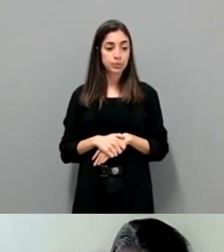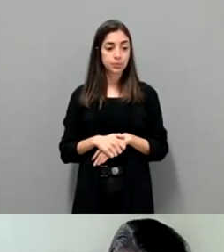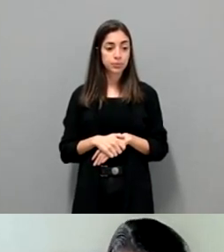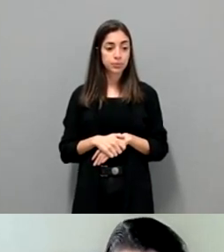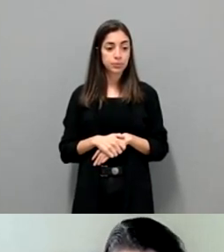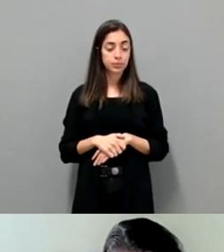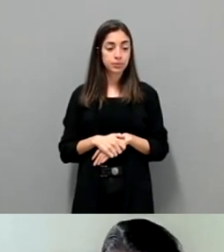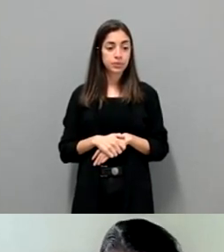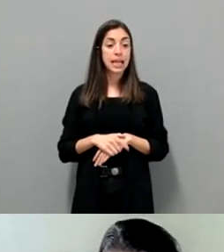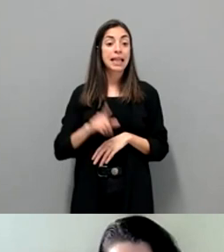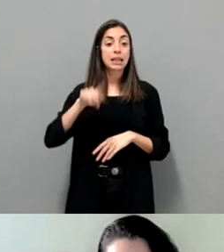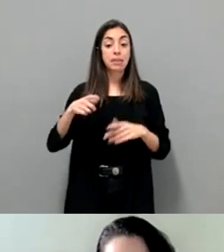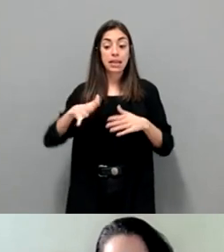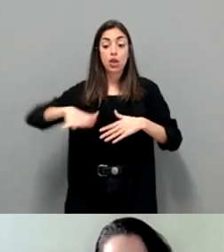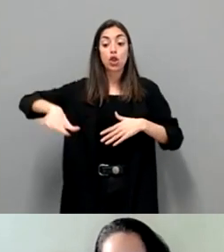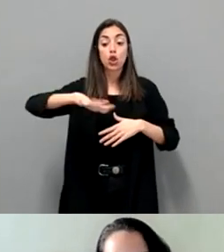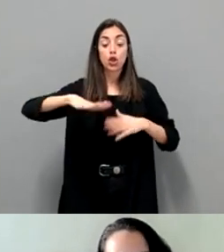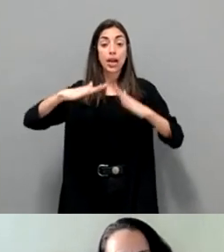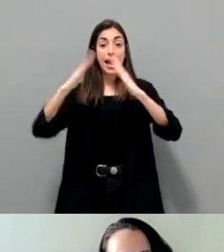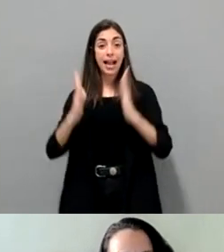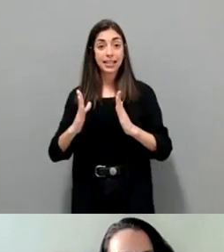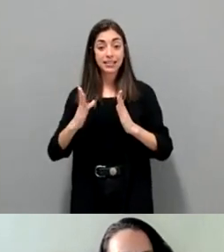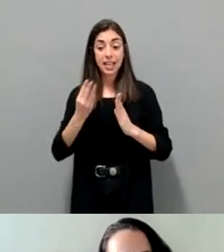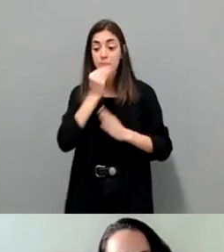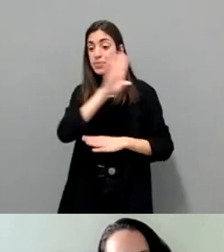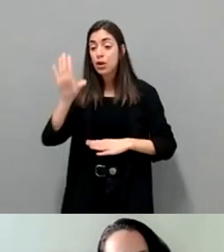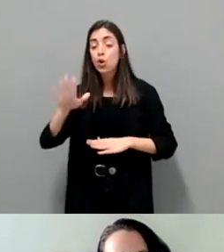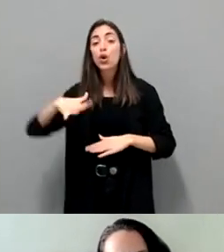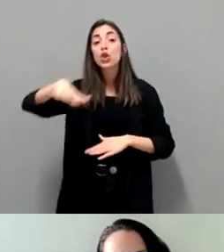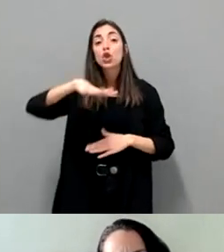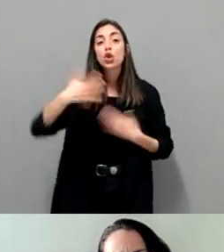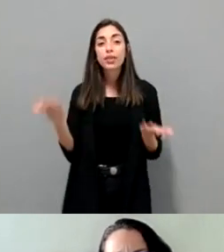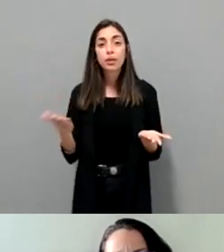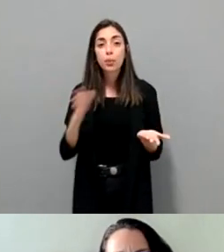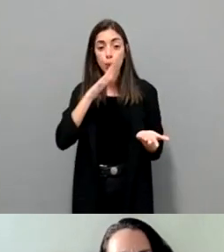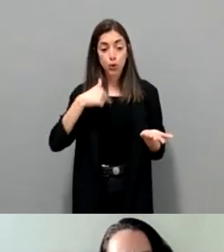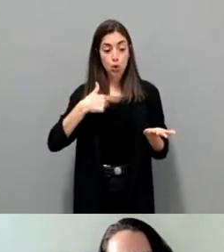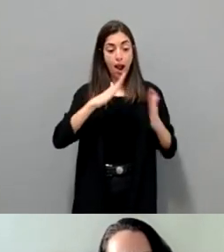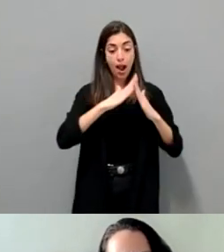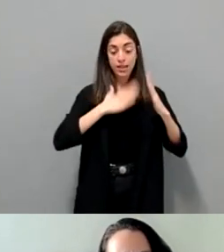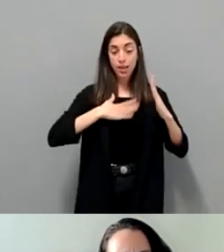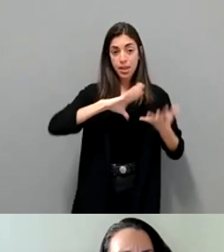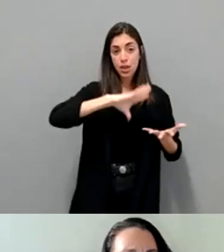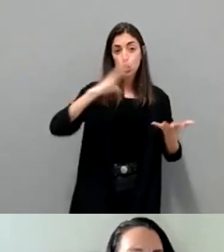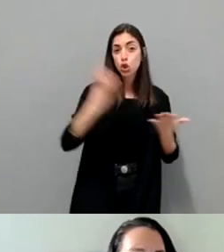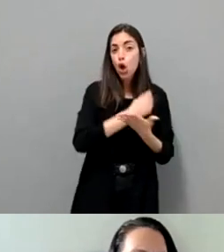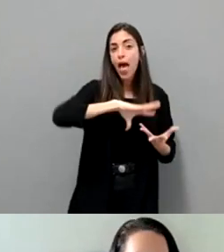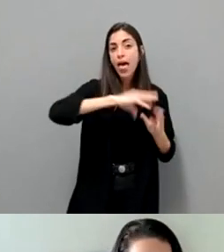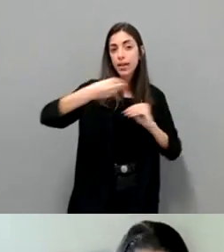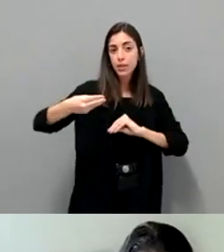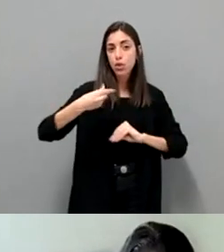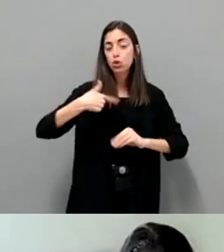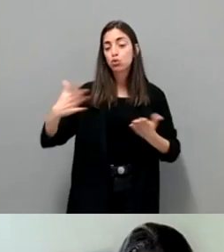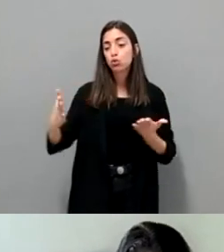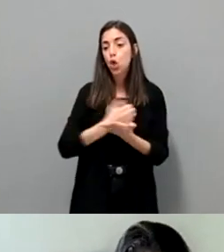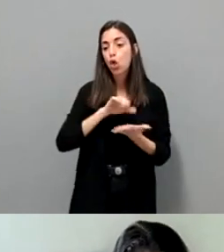sitio mejor que en mi casa, donde tengo adaptado todo y tengo todo de la mano.